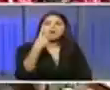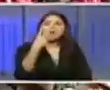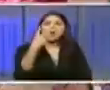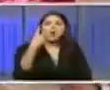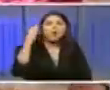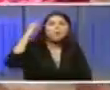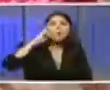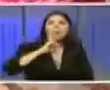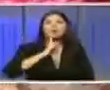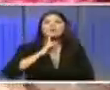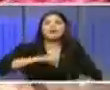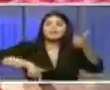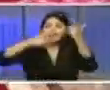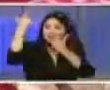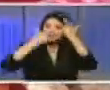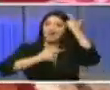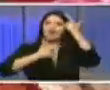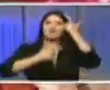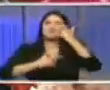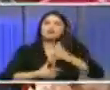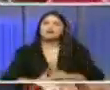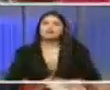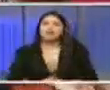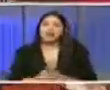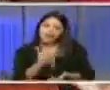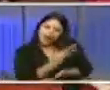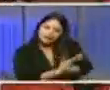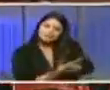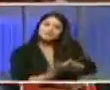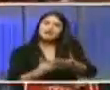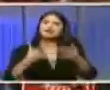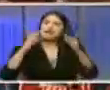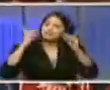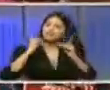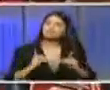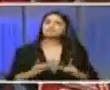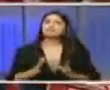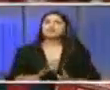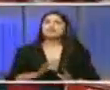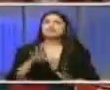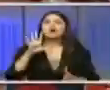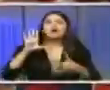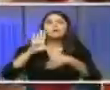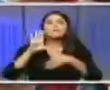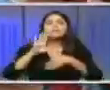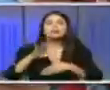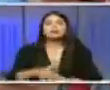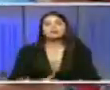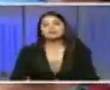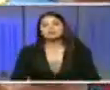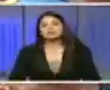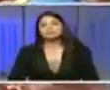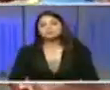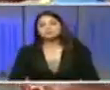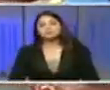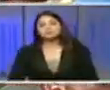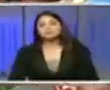la sangre de Hugo Chávez. Es la sangre de la dignidad americana.